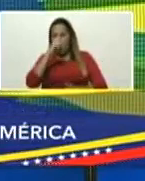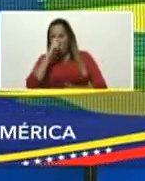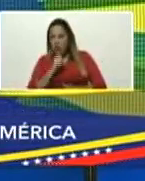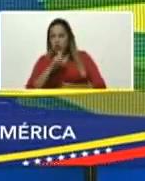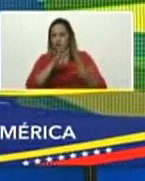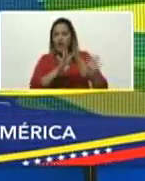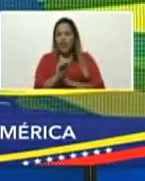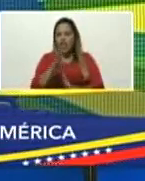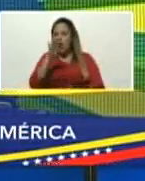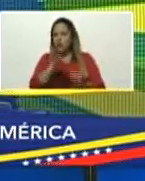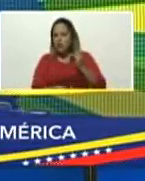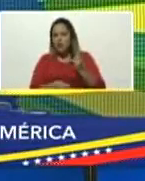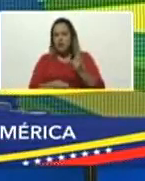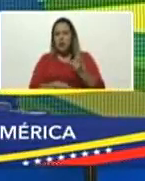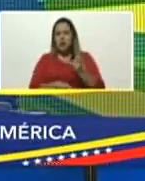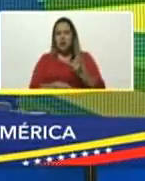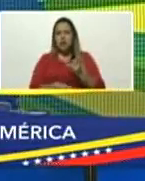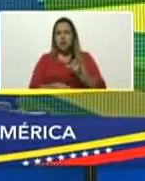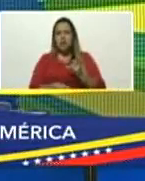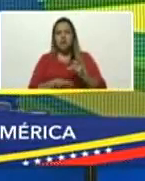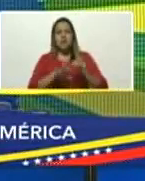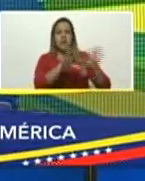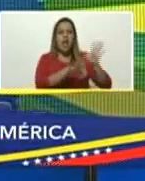la última década del siglo XX,